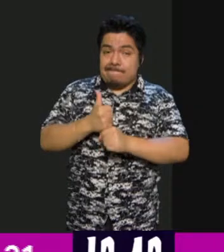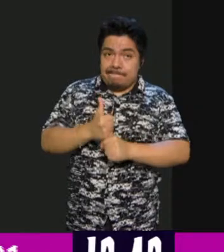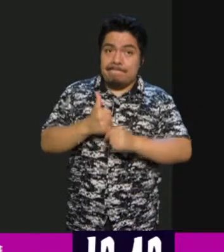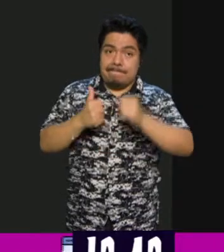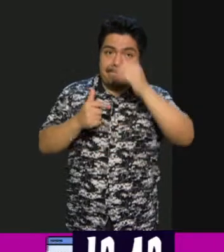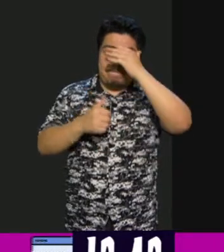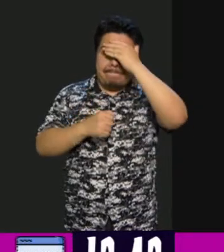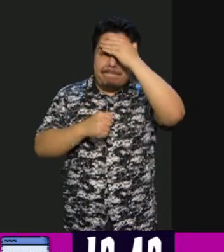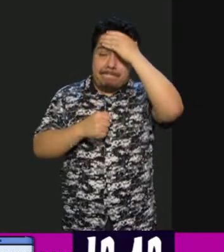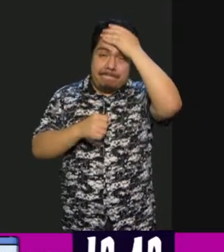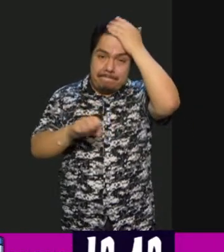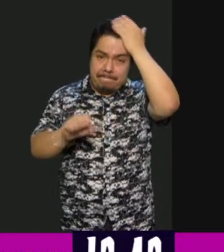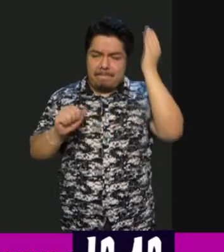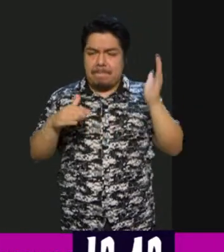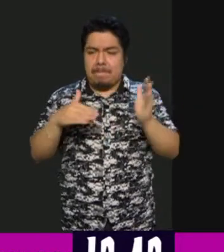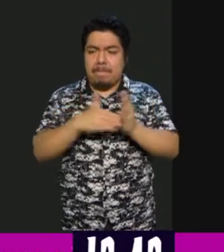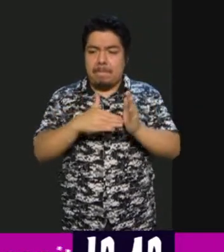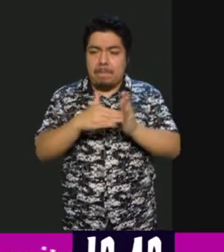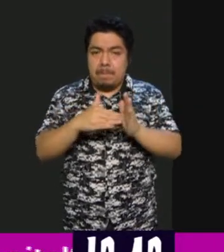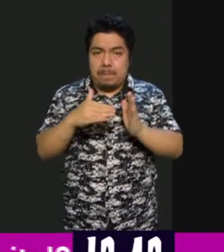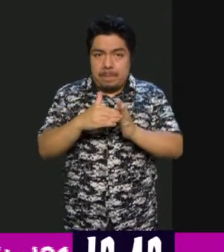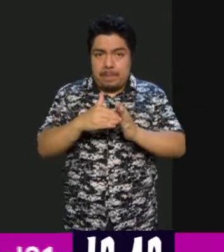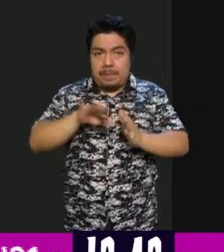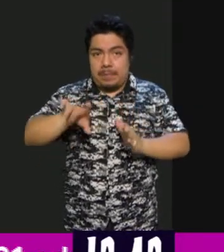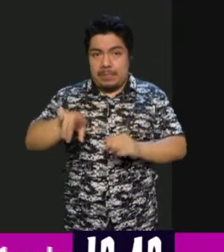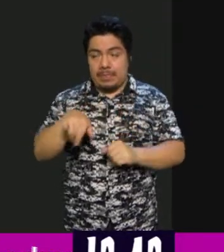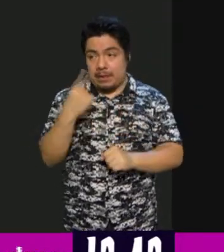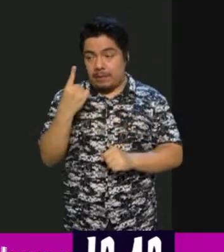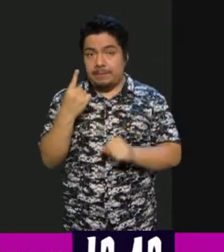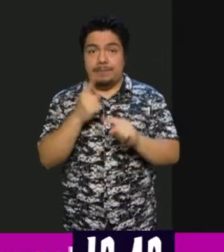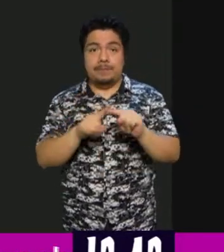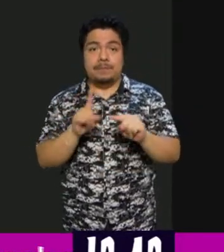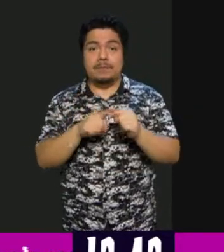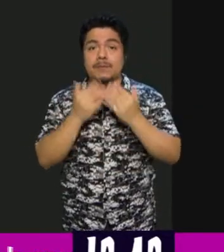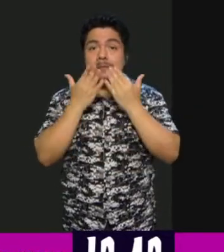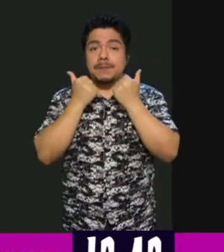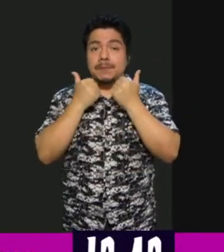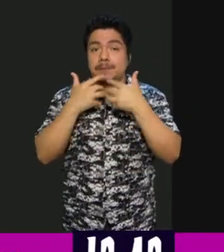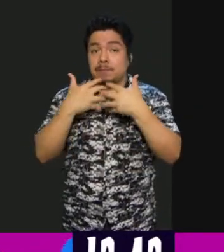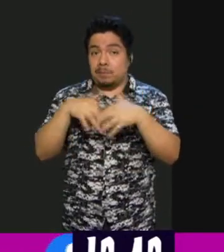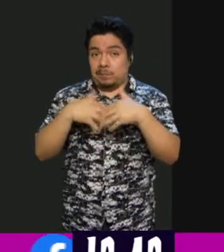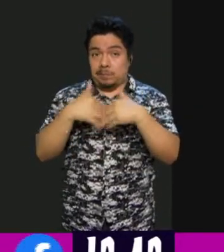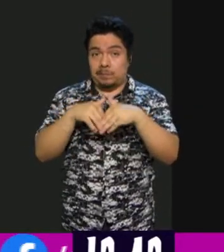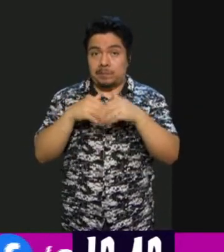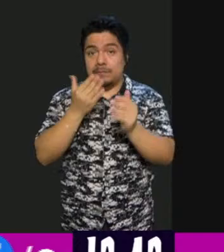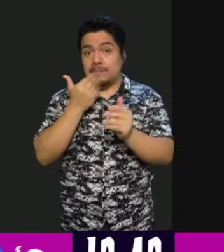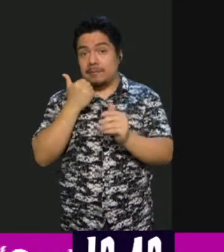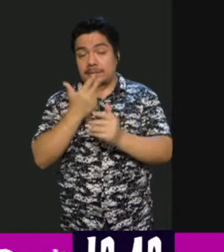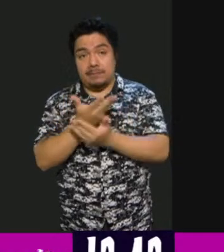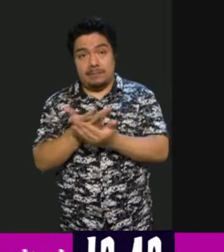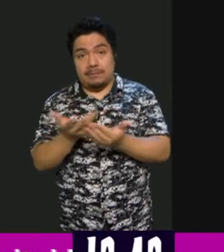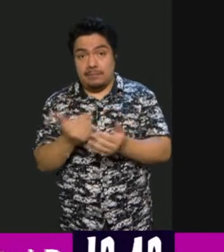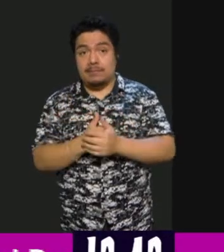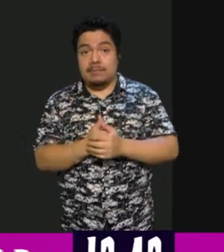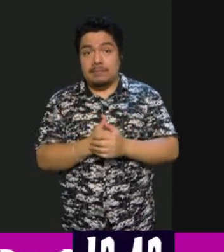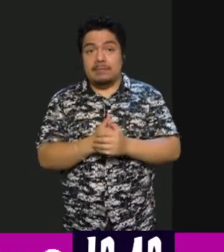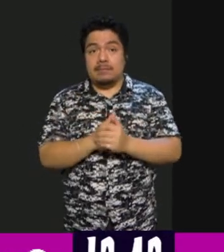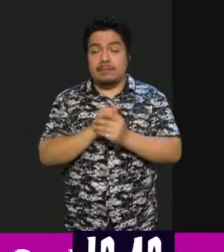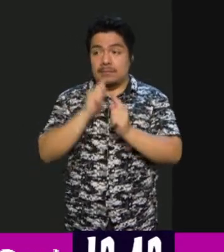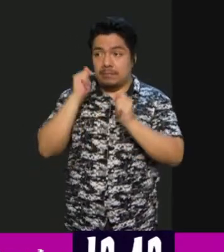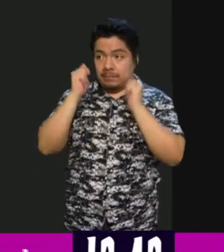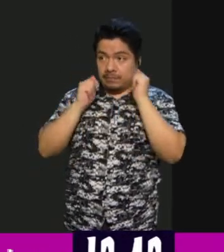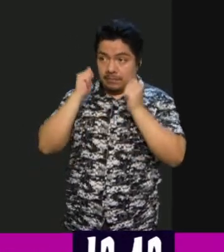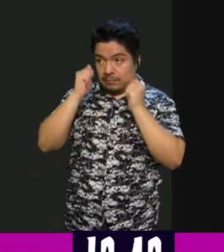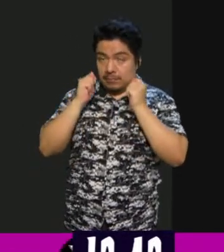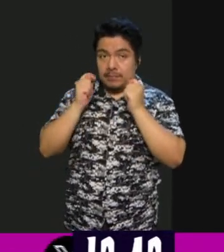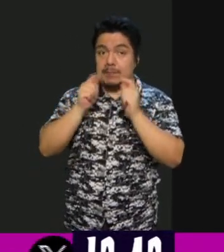que 60,000 millones de dólares que ninguna industria en México, ni la industria del turismo, ni